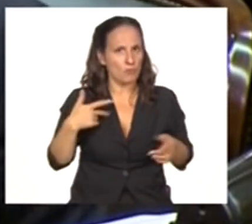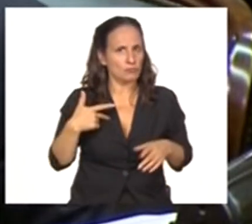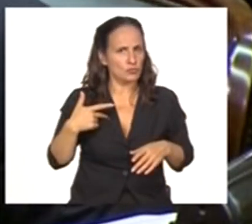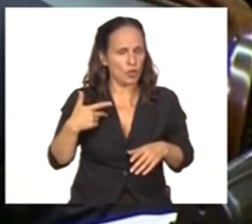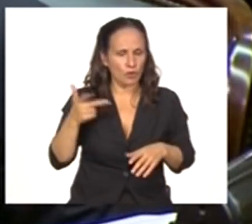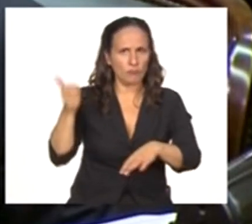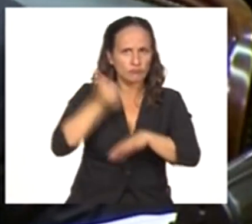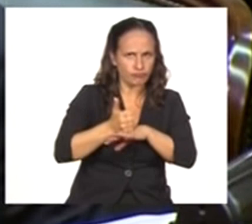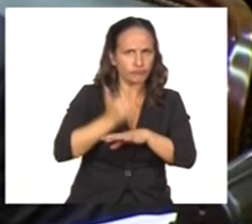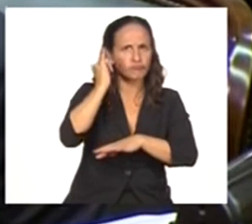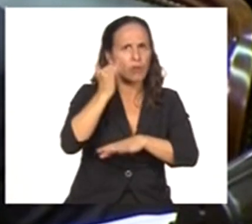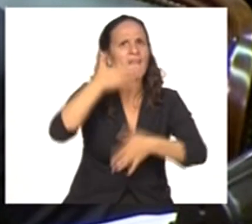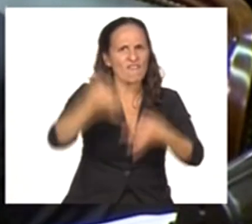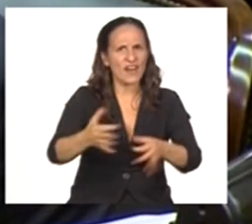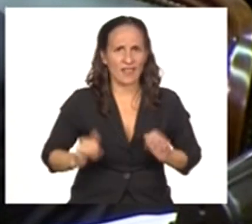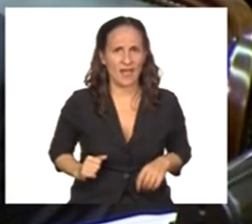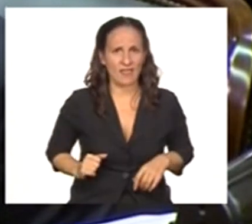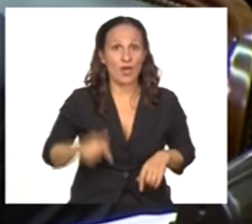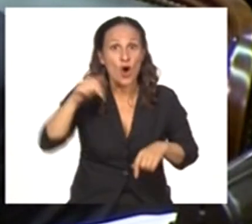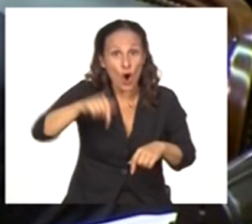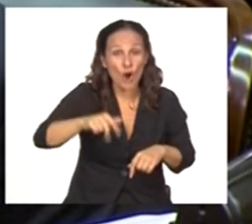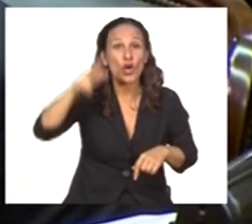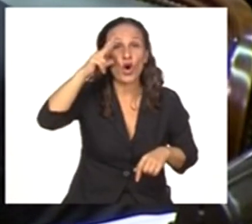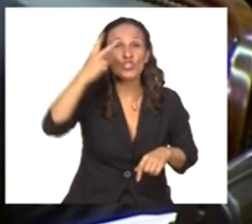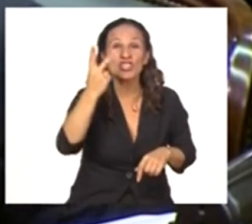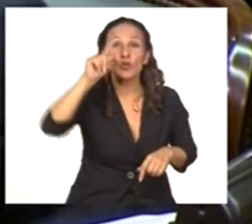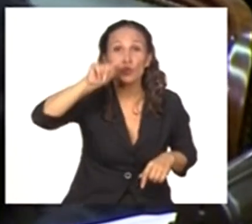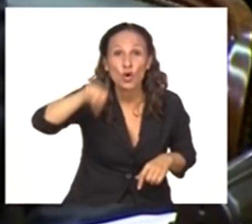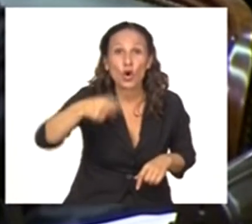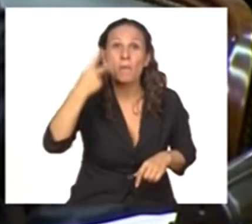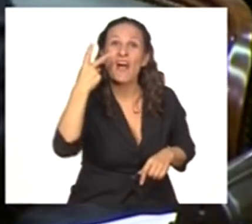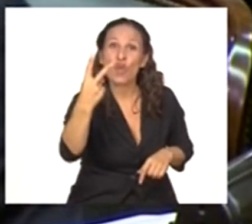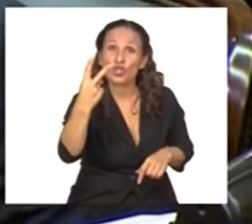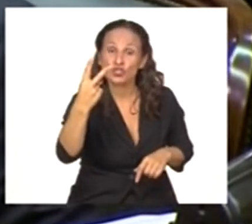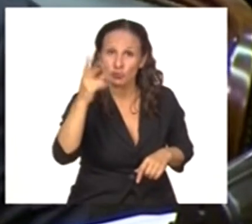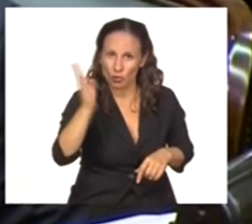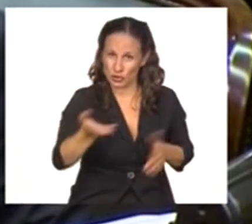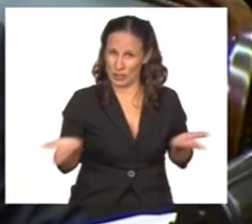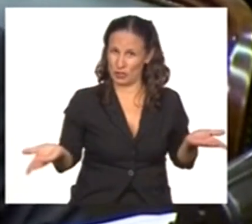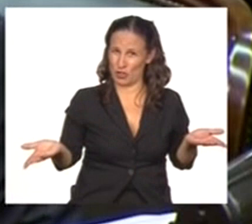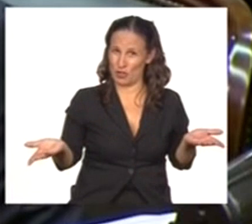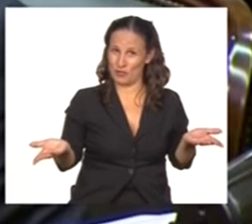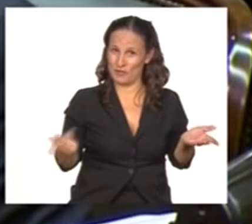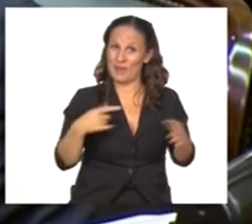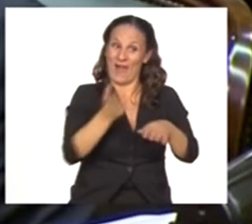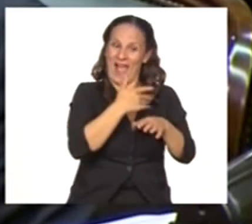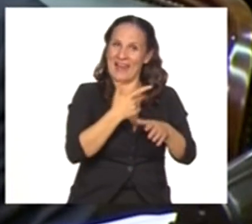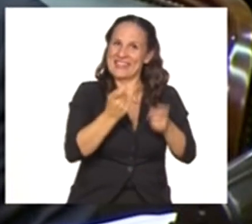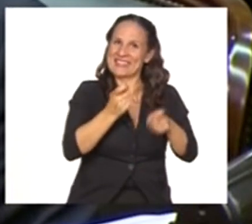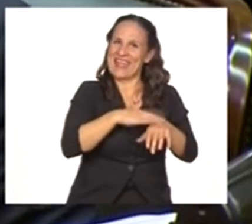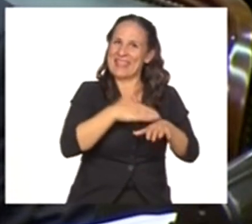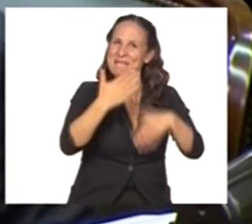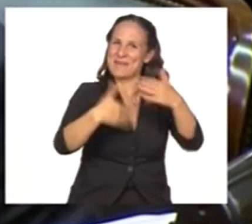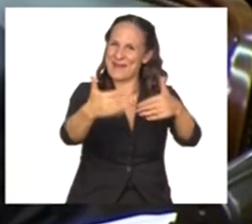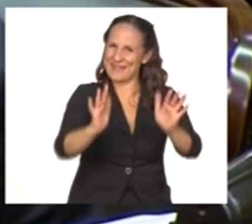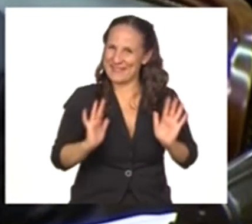verdad. Porque hoy es el 81,2% del salario mínimo vital y móvil. Necesitábamos tiempo.